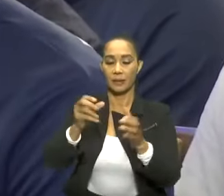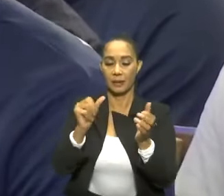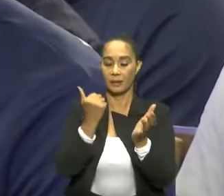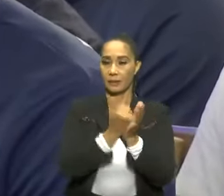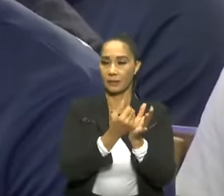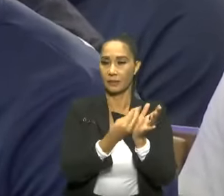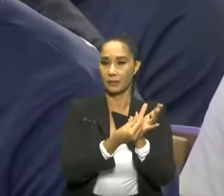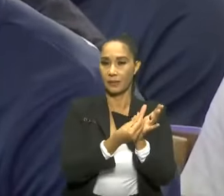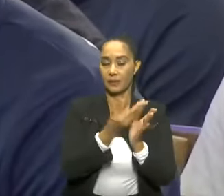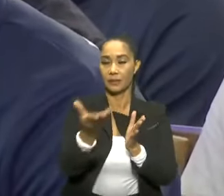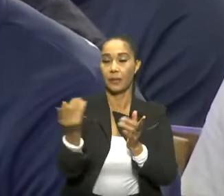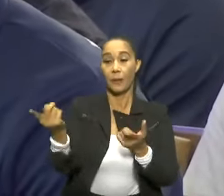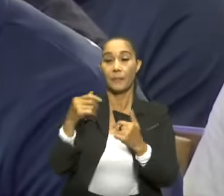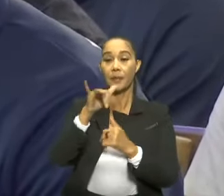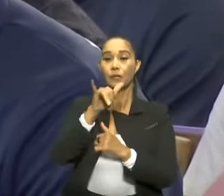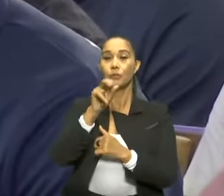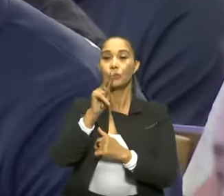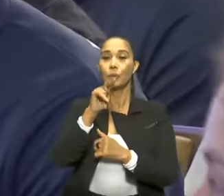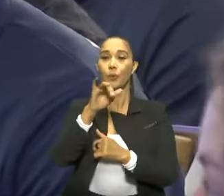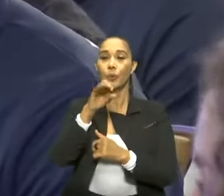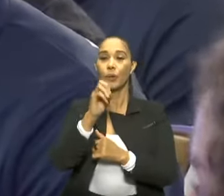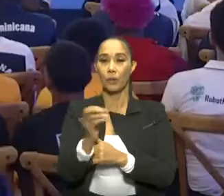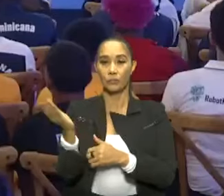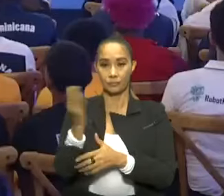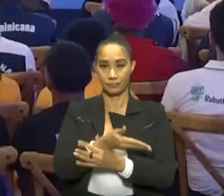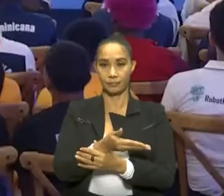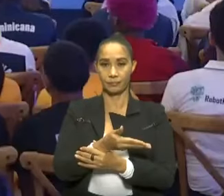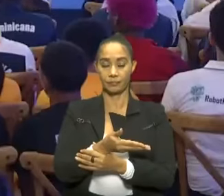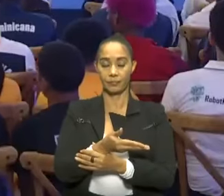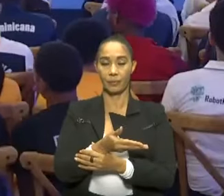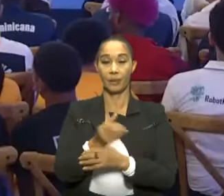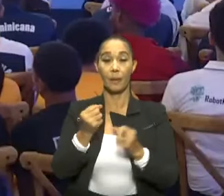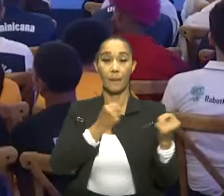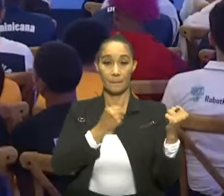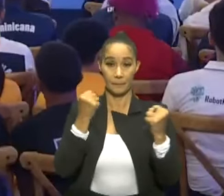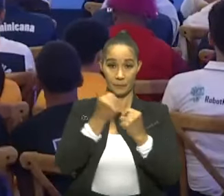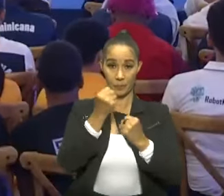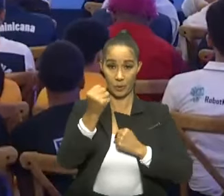cheques. Invito a Junior Alcántara, de boxeo,